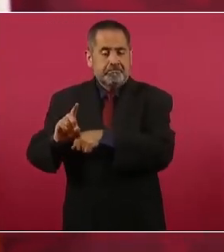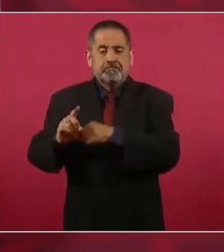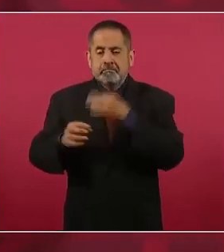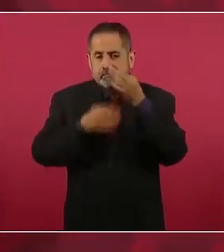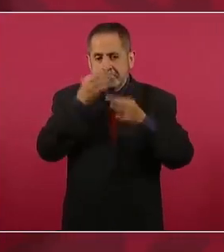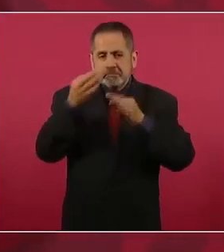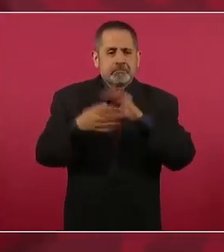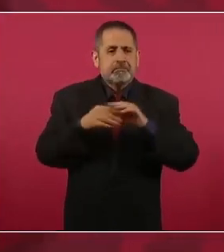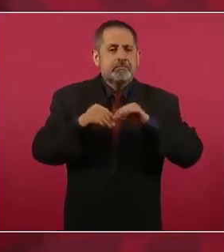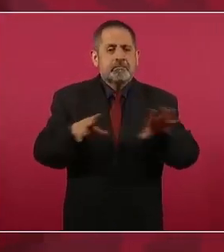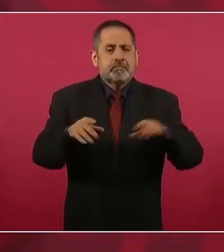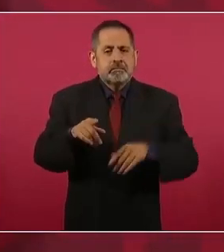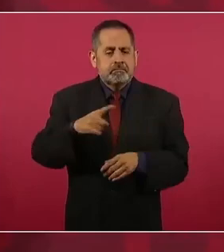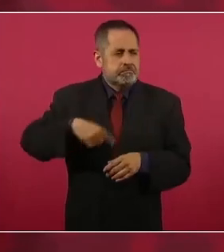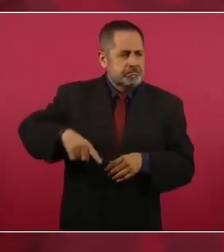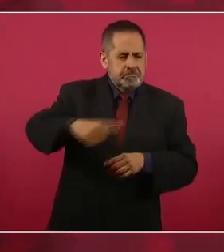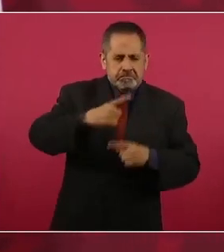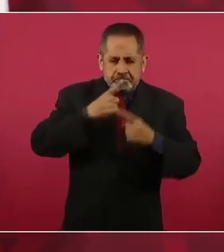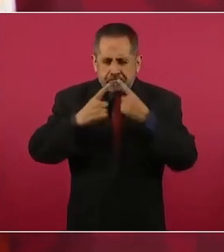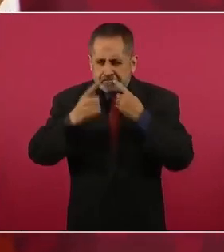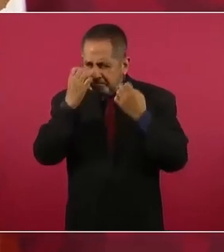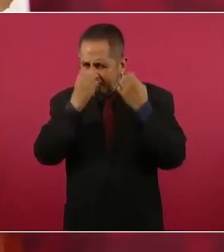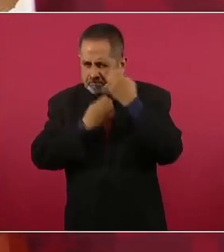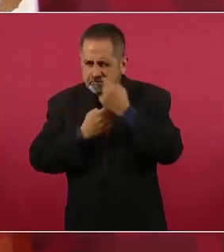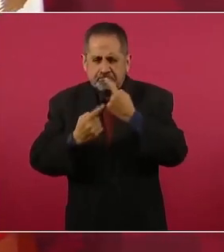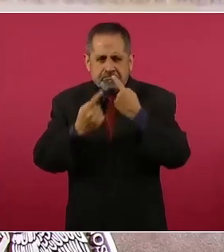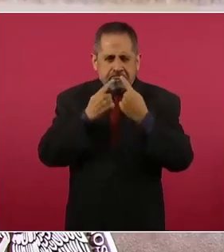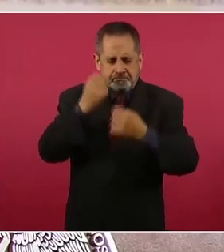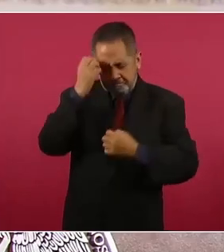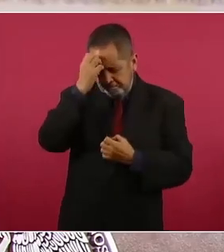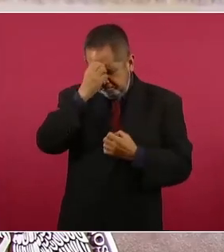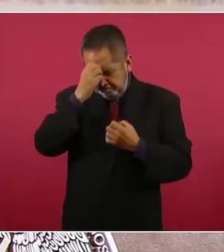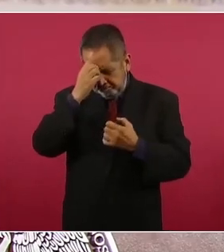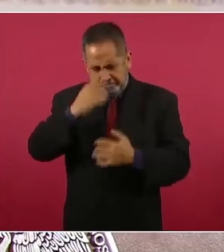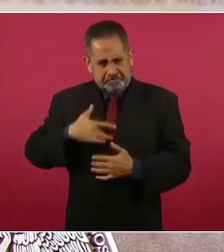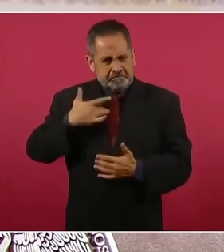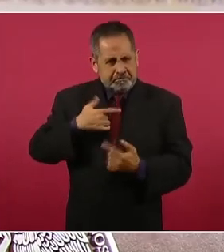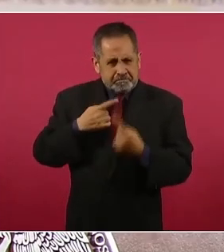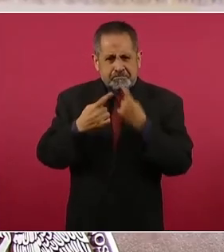para el análisis, la reflexión,